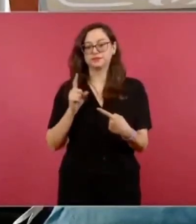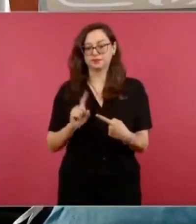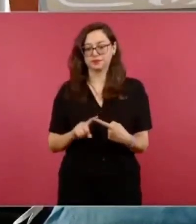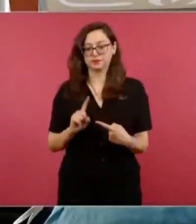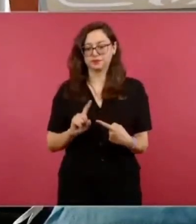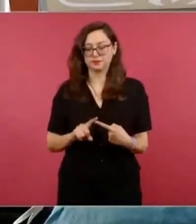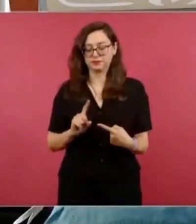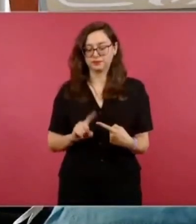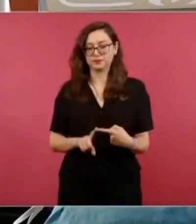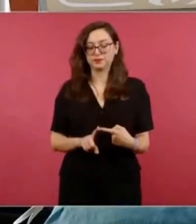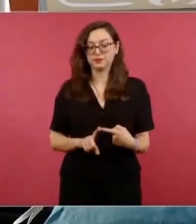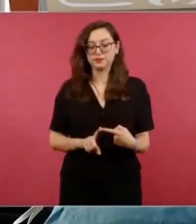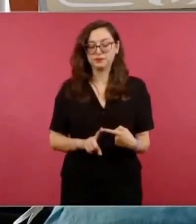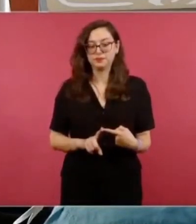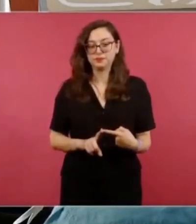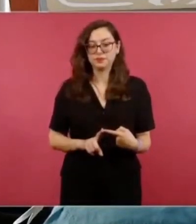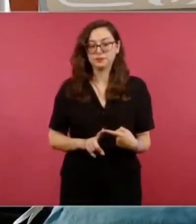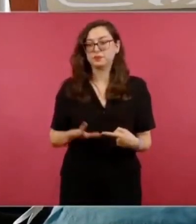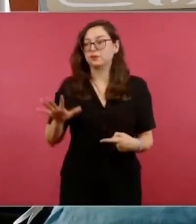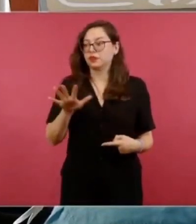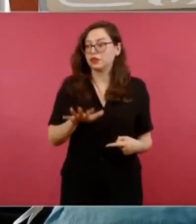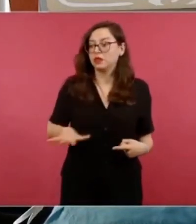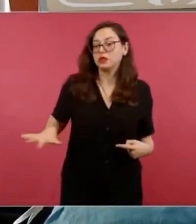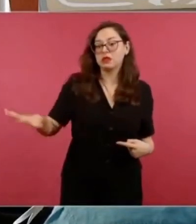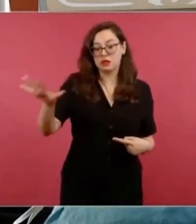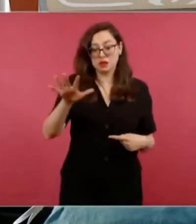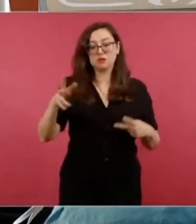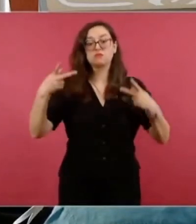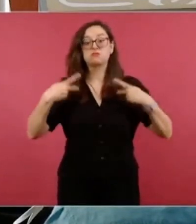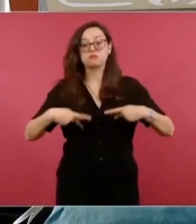nunca al pueblo.